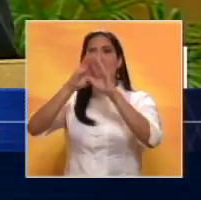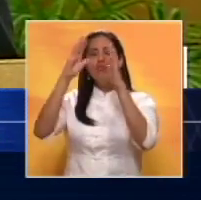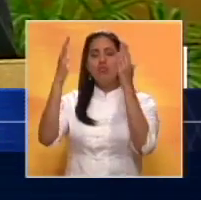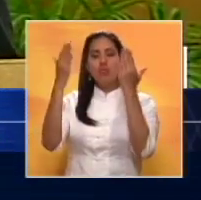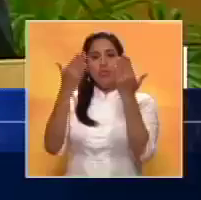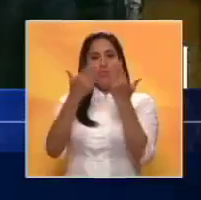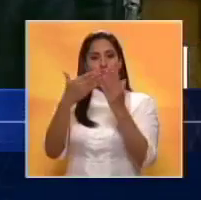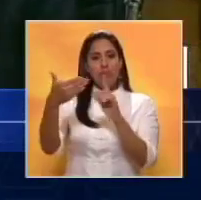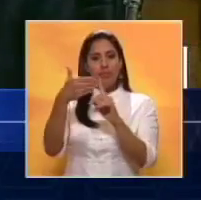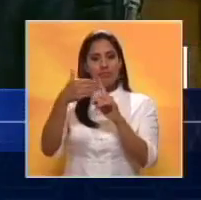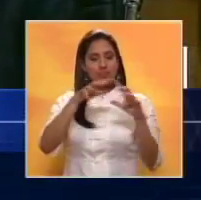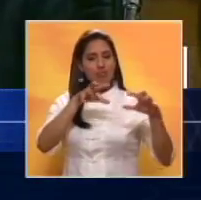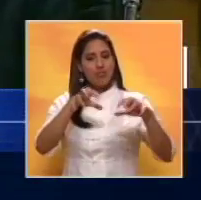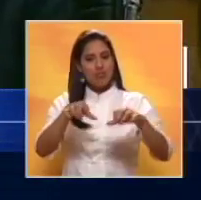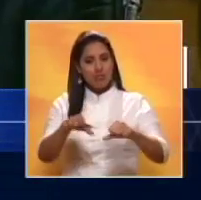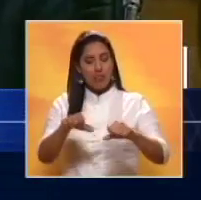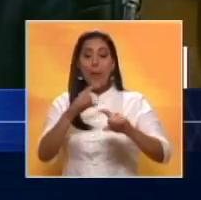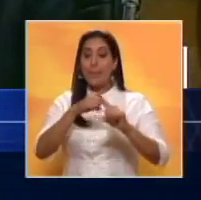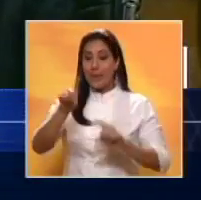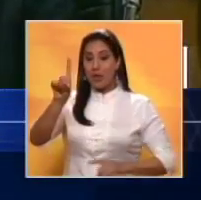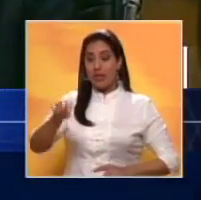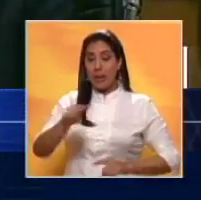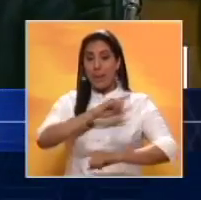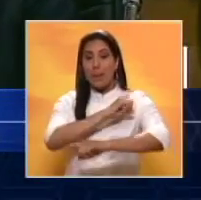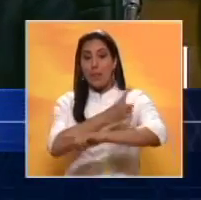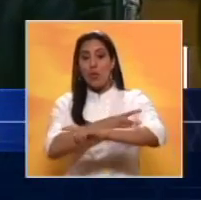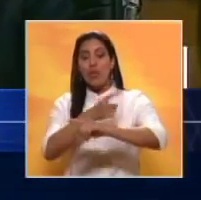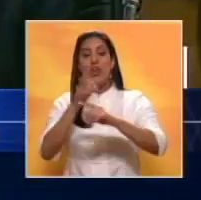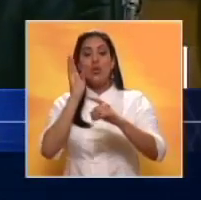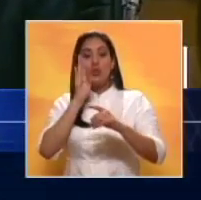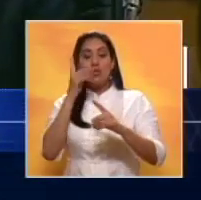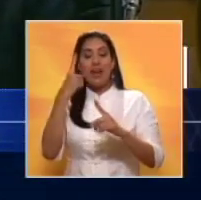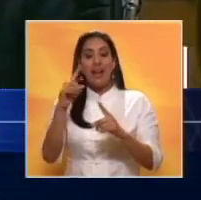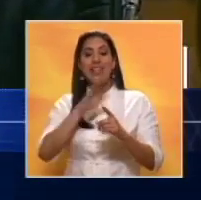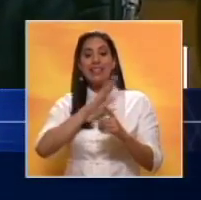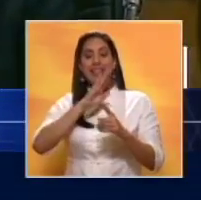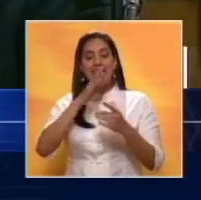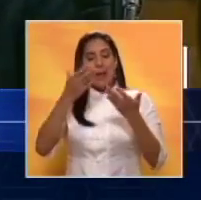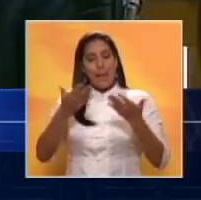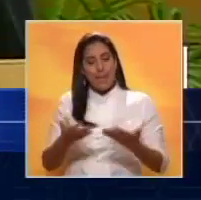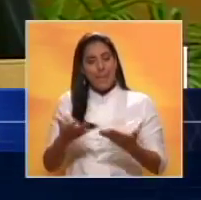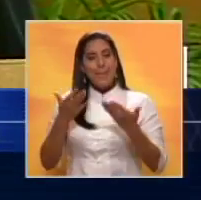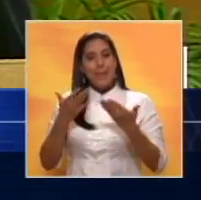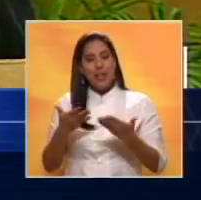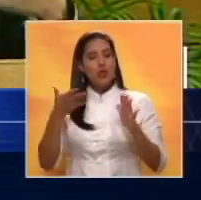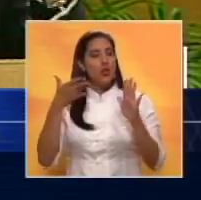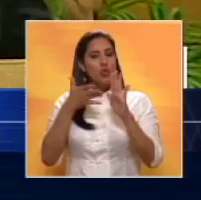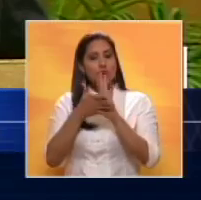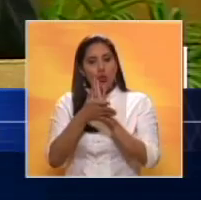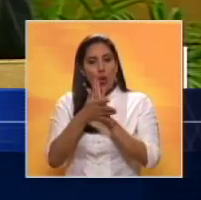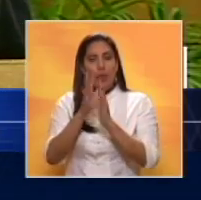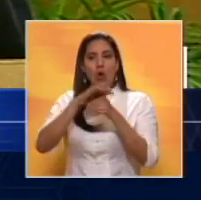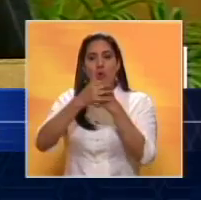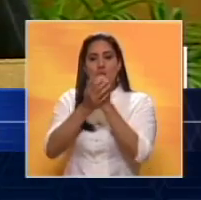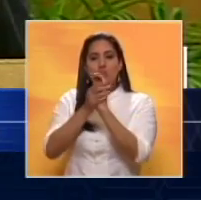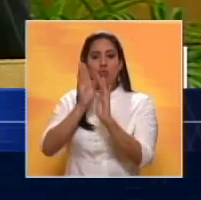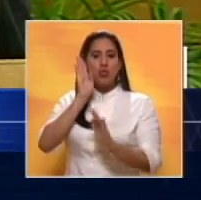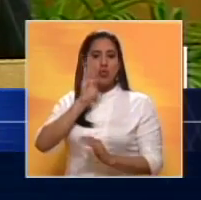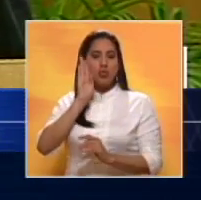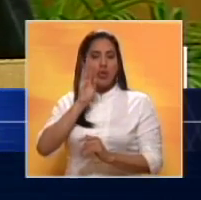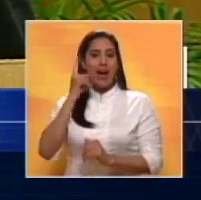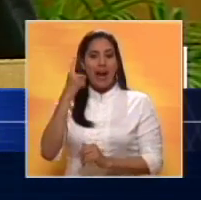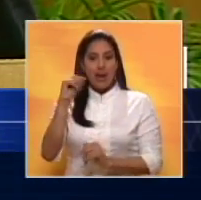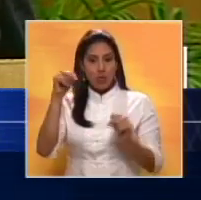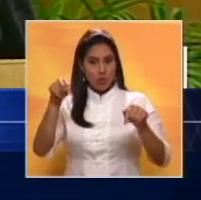mundiales imperiales, pero también a poderes fácticos que tienen un peso sobre la conspiración